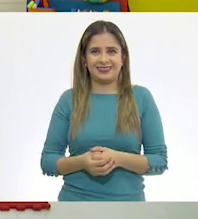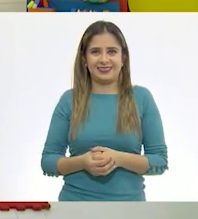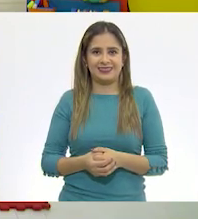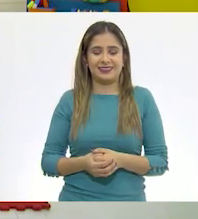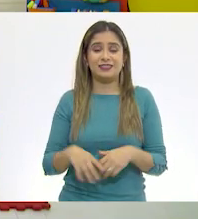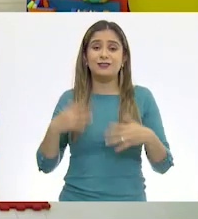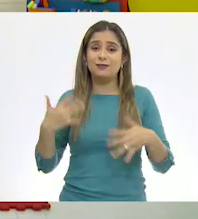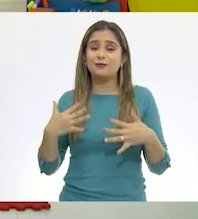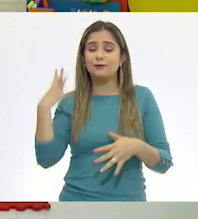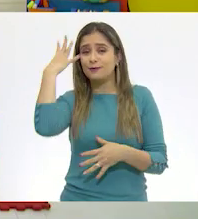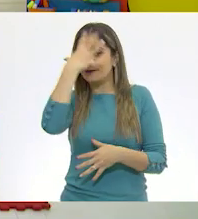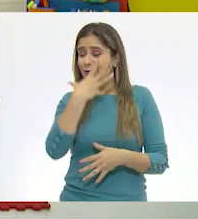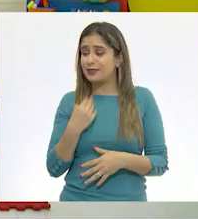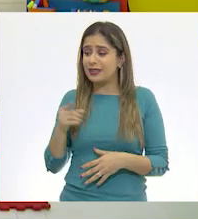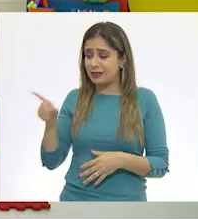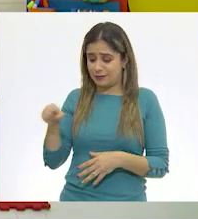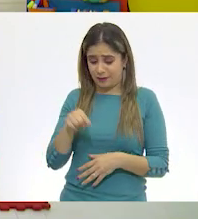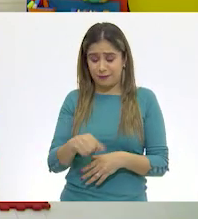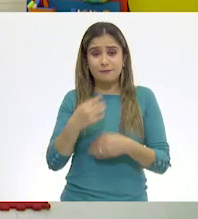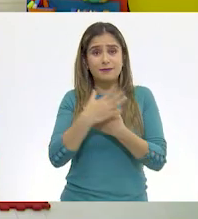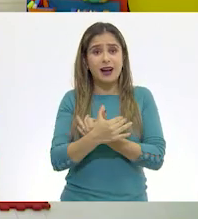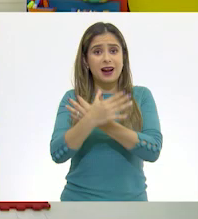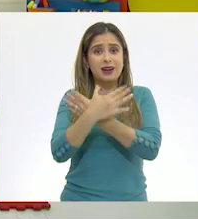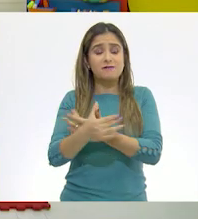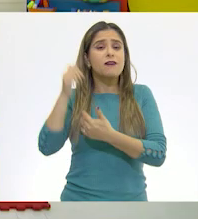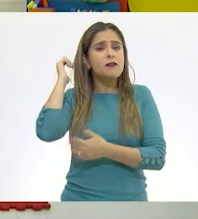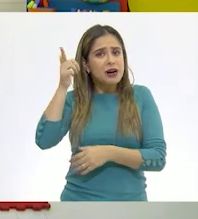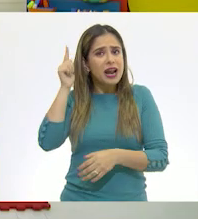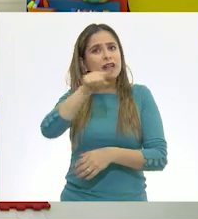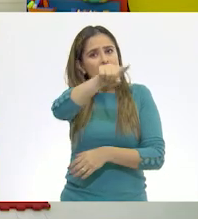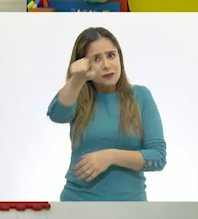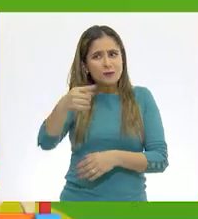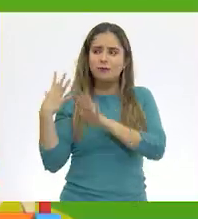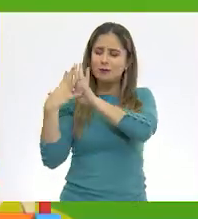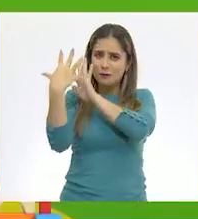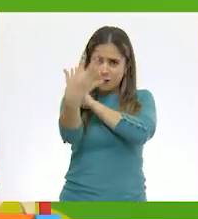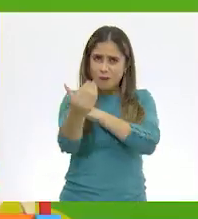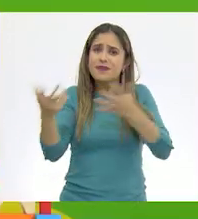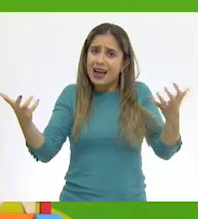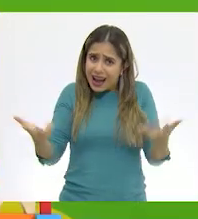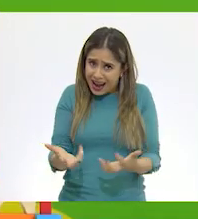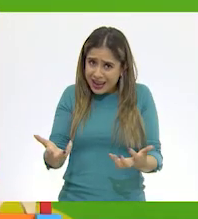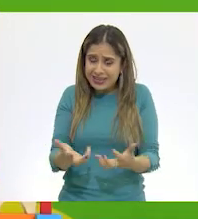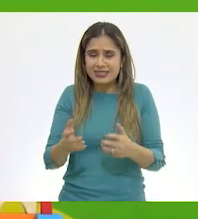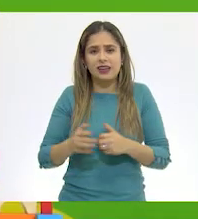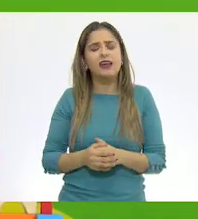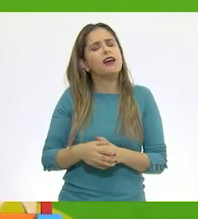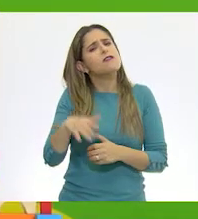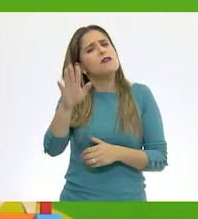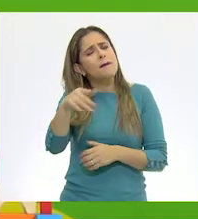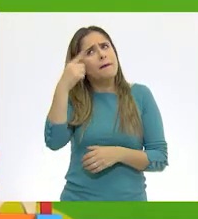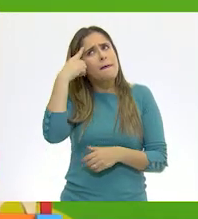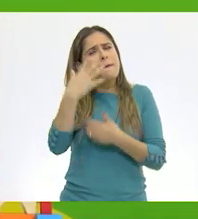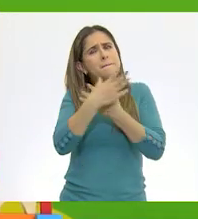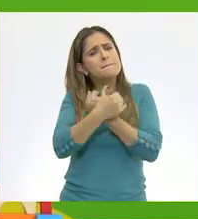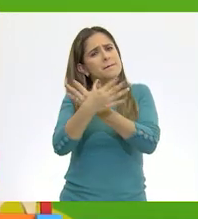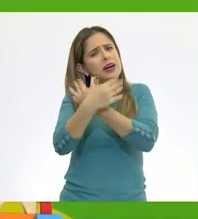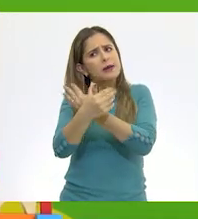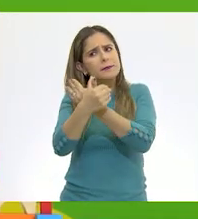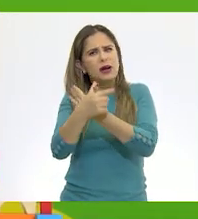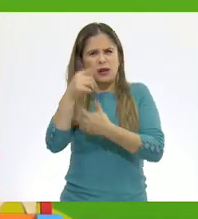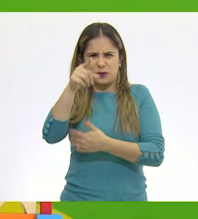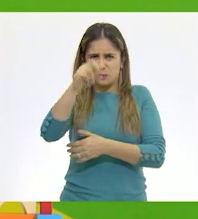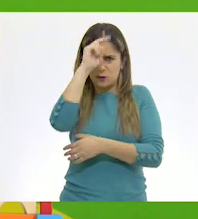¡Qué bonitas nos quedaron nuestras mariposas! Ojalá que en casa se animen a hacerla. Pensando en mariposas, ¿recuerdas